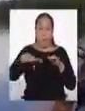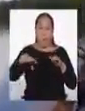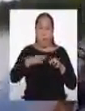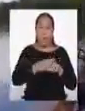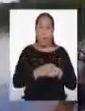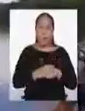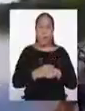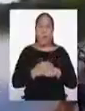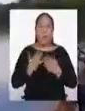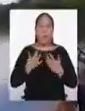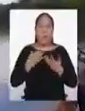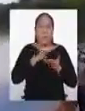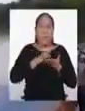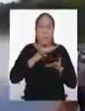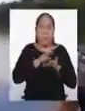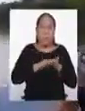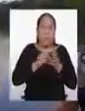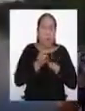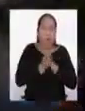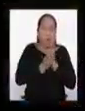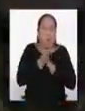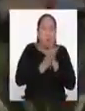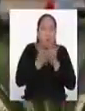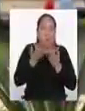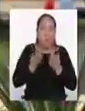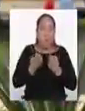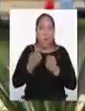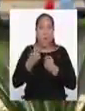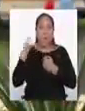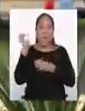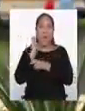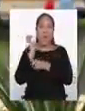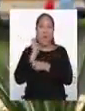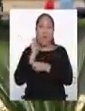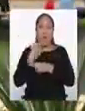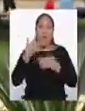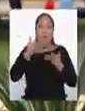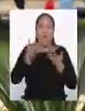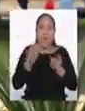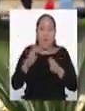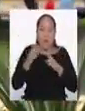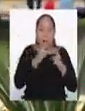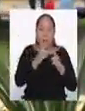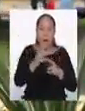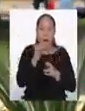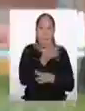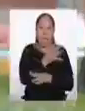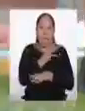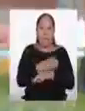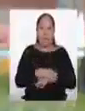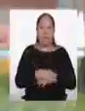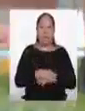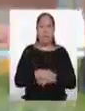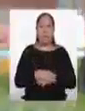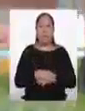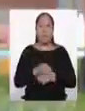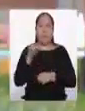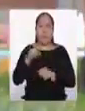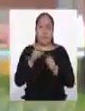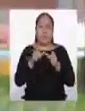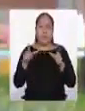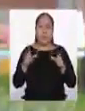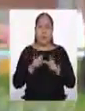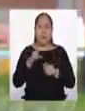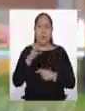la ambición ecuatoriana de tener salida del río Amazonas. El territorio amazónico es un territorio que el virreinato,